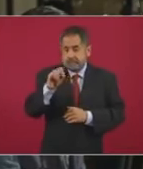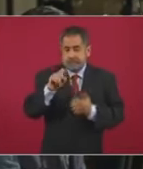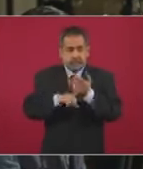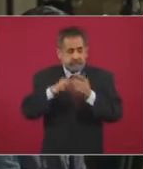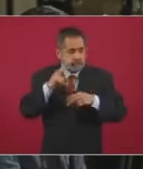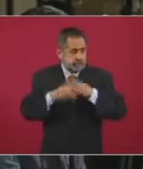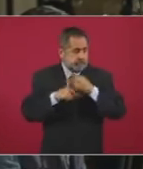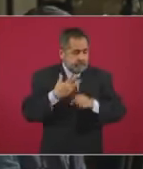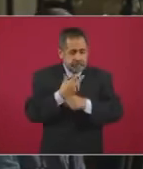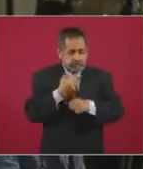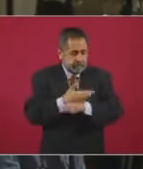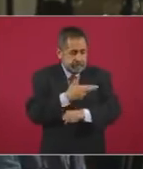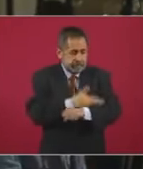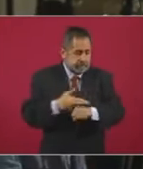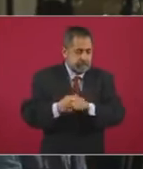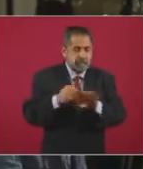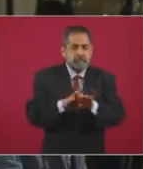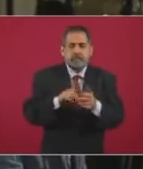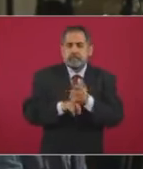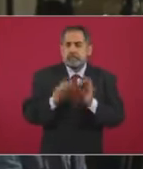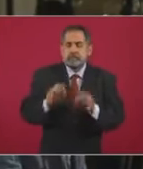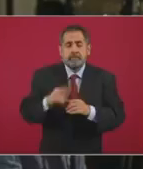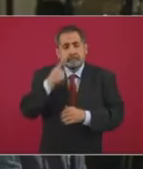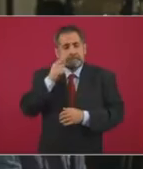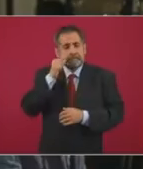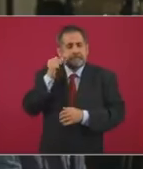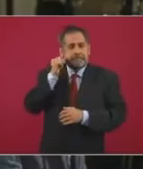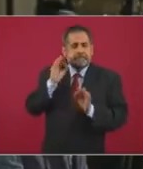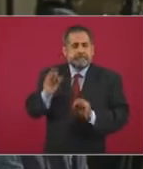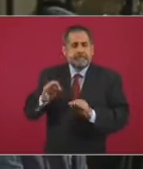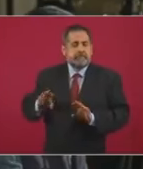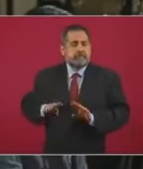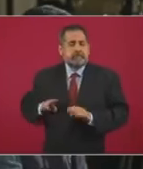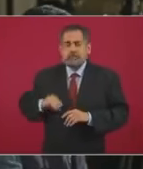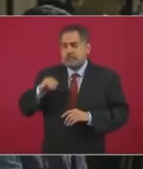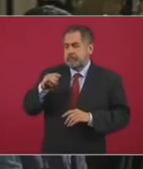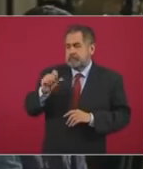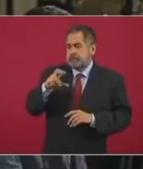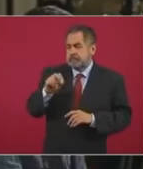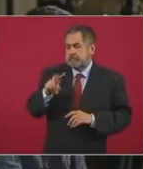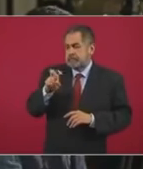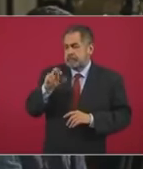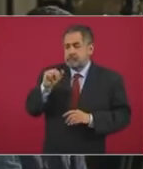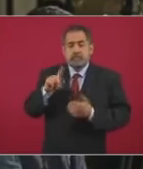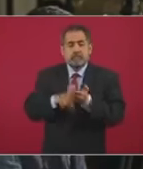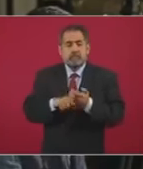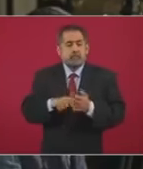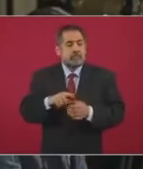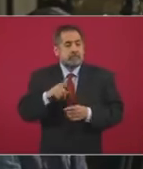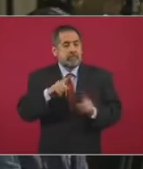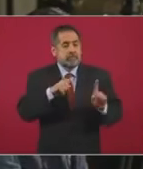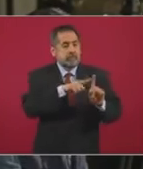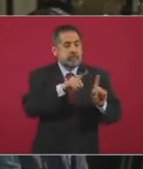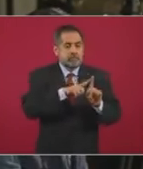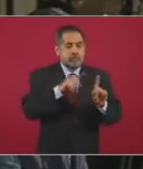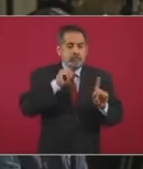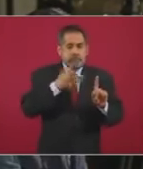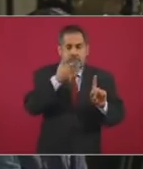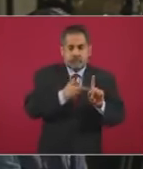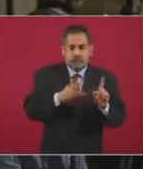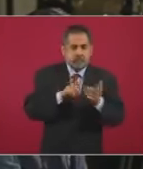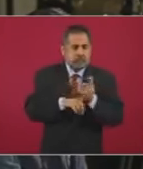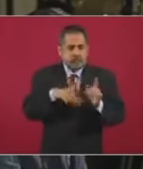accesos, resulta tanto curioso que justo ayer el compañero, el periodista Marco Olvera, señalara que era una regidora de Los Cabos, Tabita Rodríguez, para